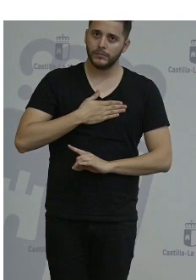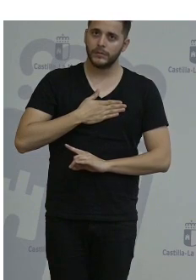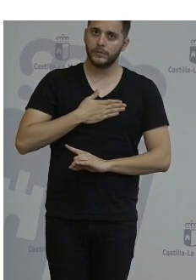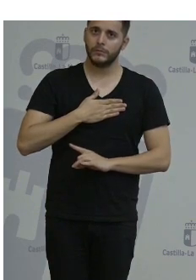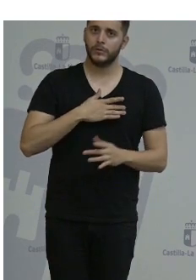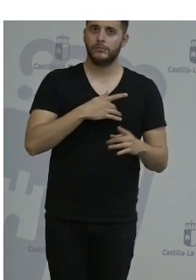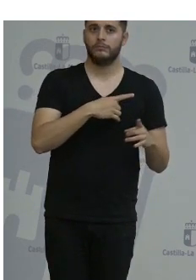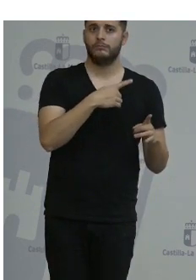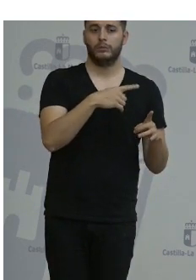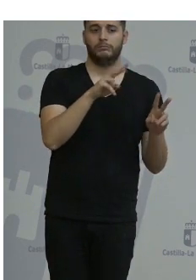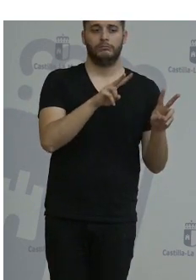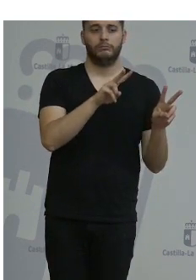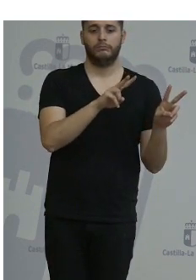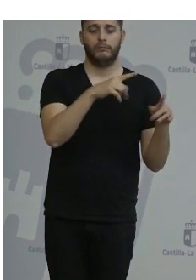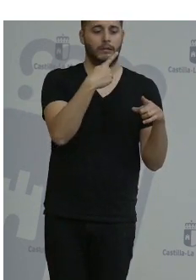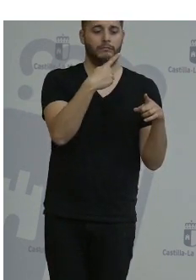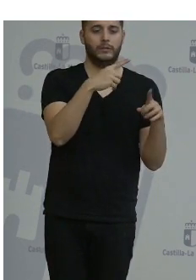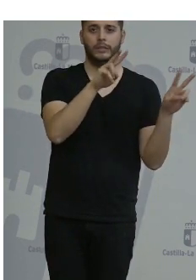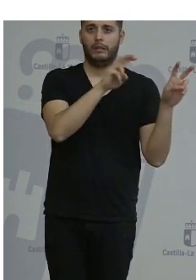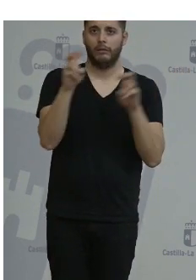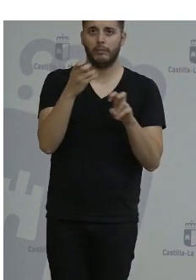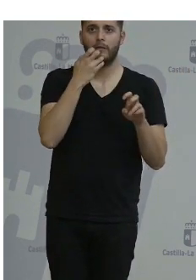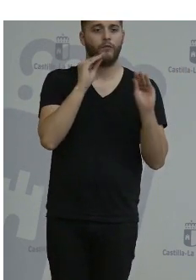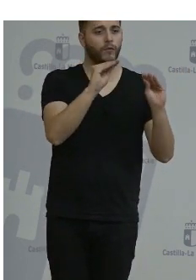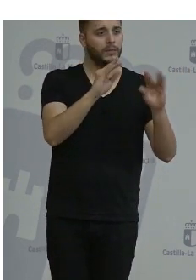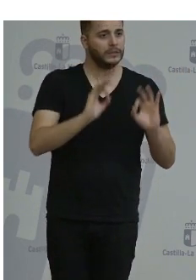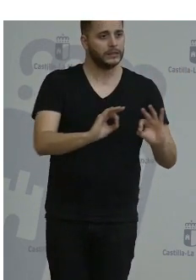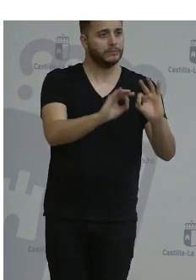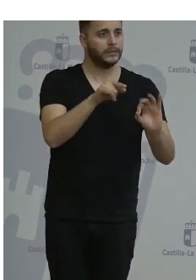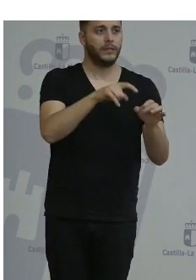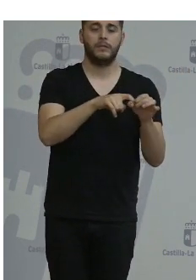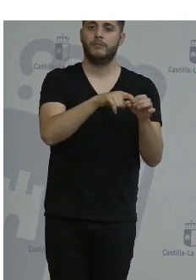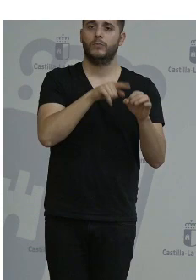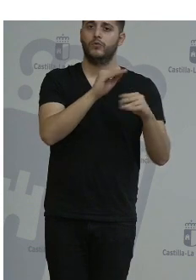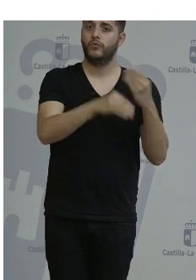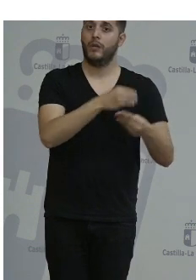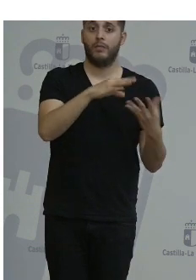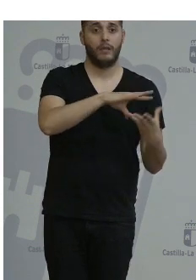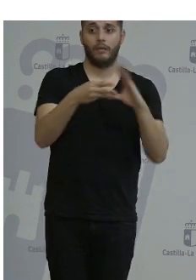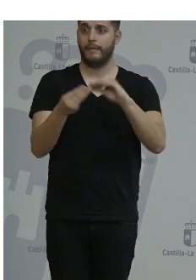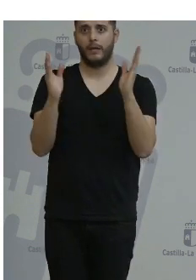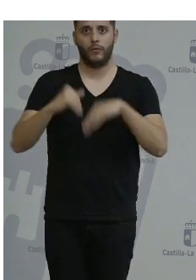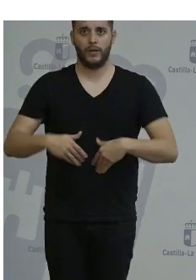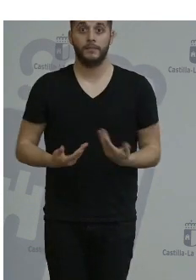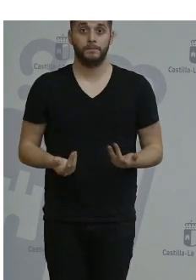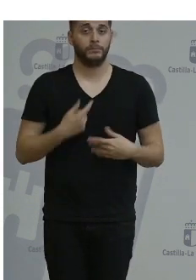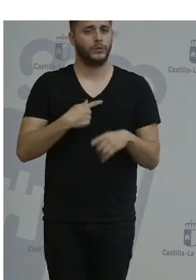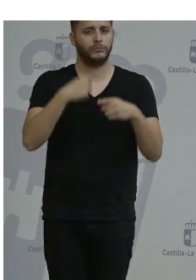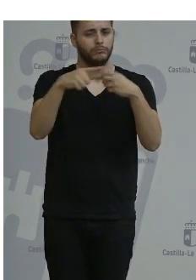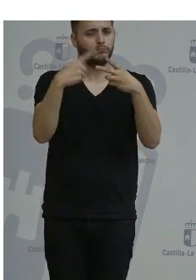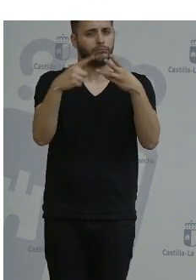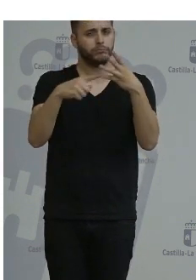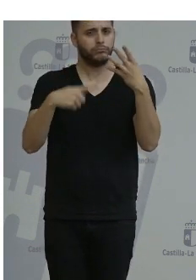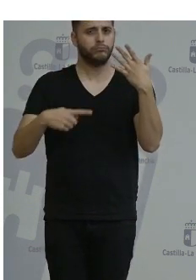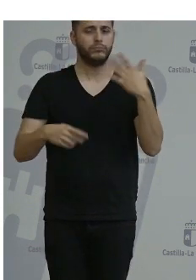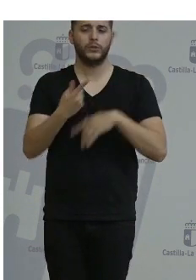contemplen, pues no tenga un plan de formación específico para el puesto de trabajo que tiene que desarrollar. En definitiva, son muchas, muchas las cuestiones en